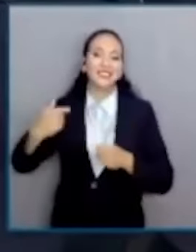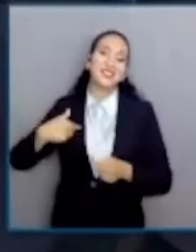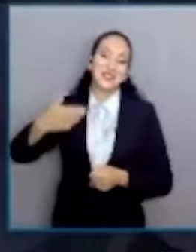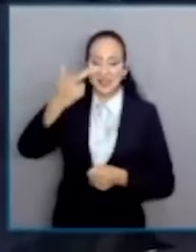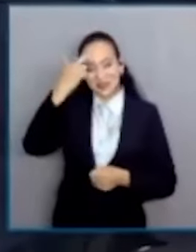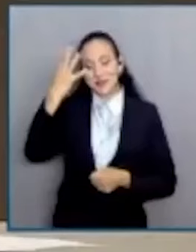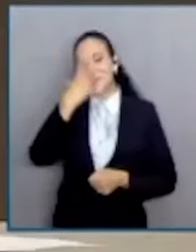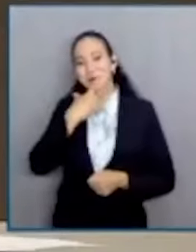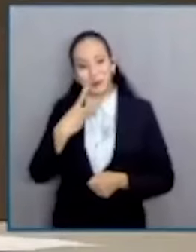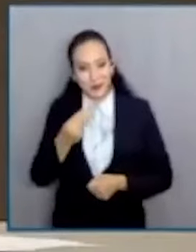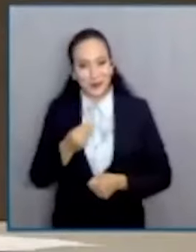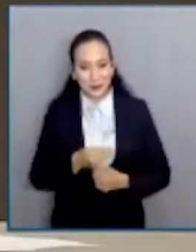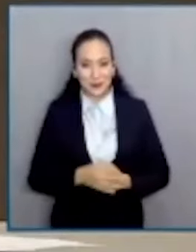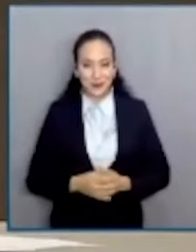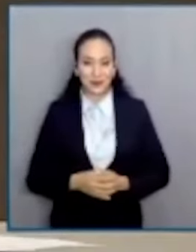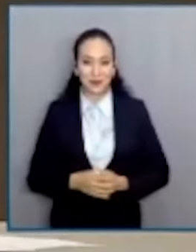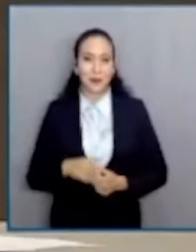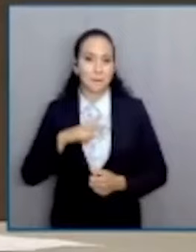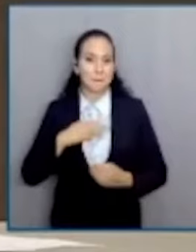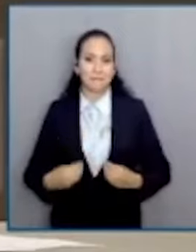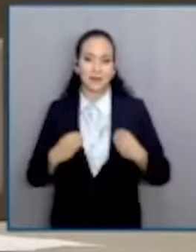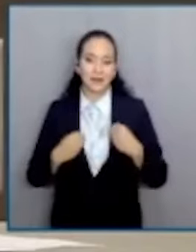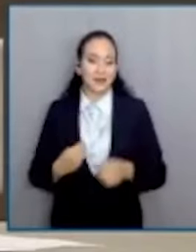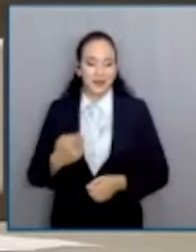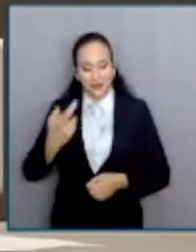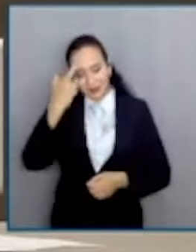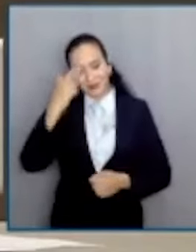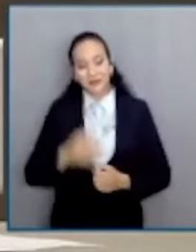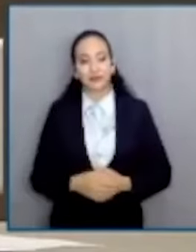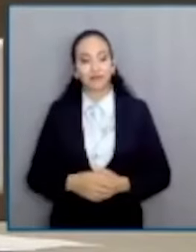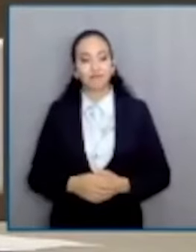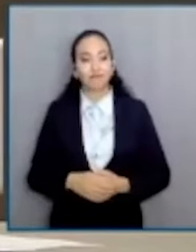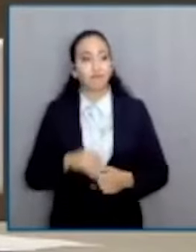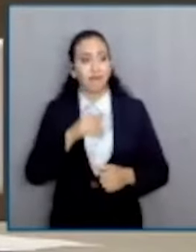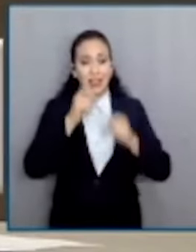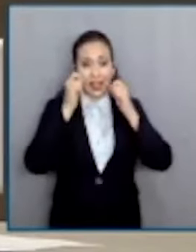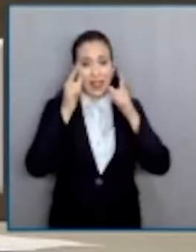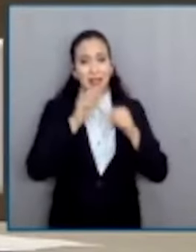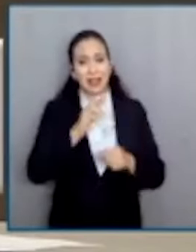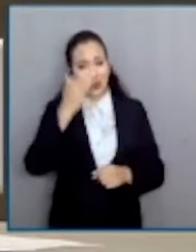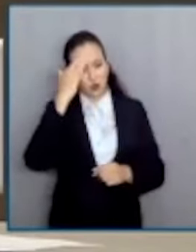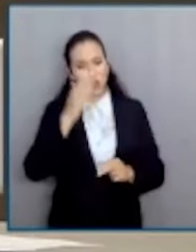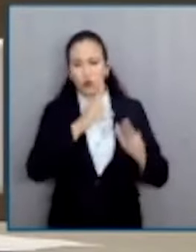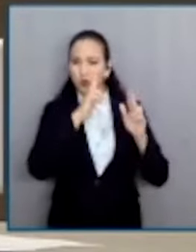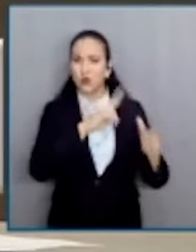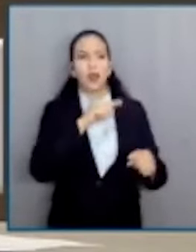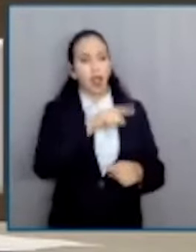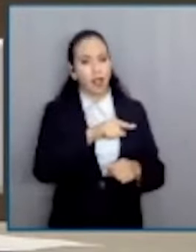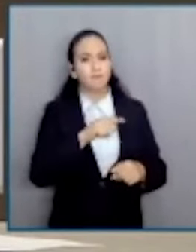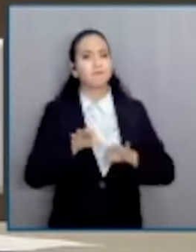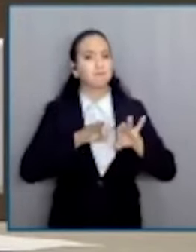en mi vida mi mayor reconocimiento por tu labor ejemplar como ministro de la suprema